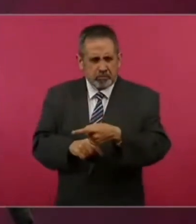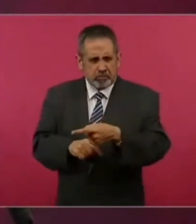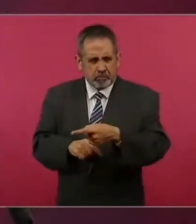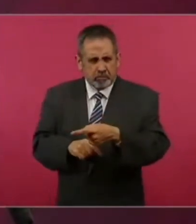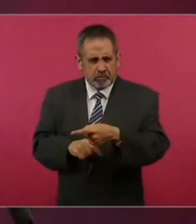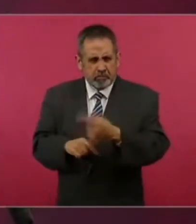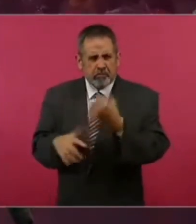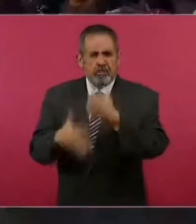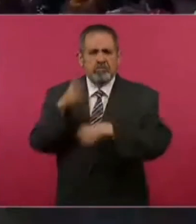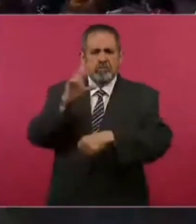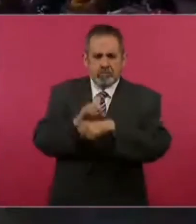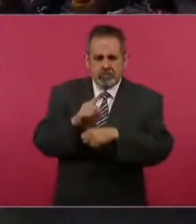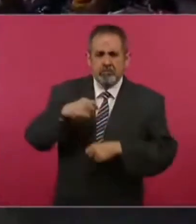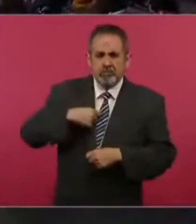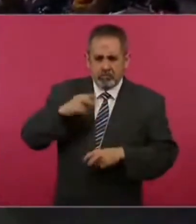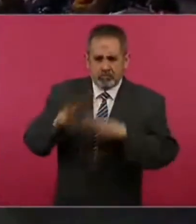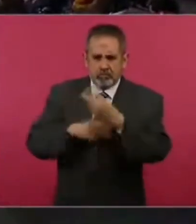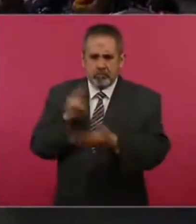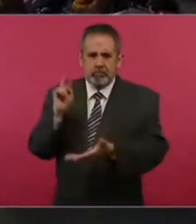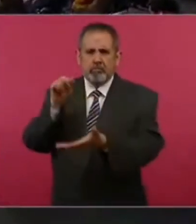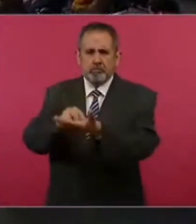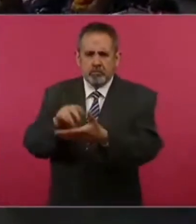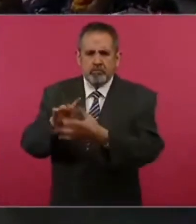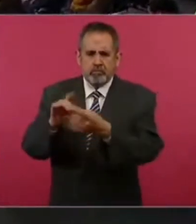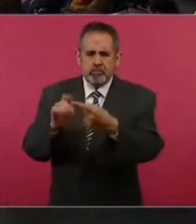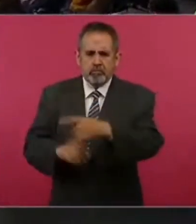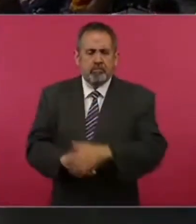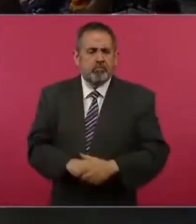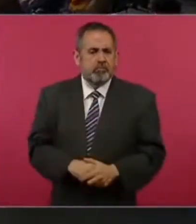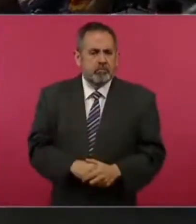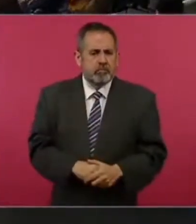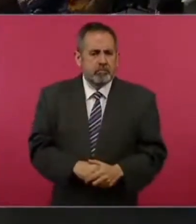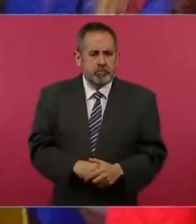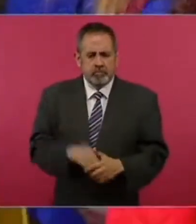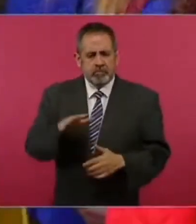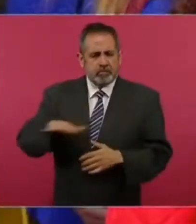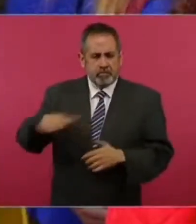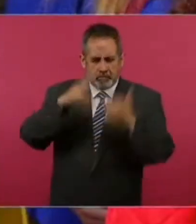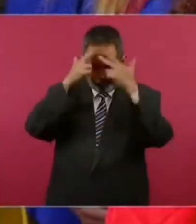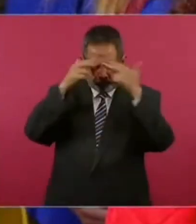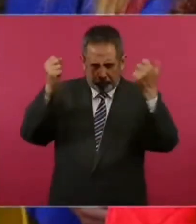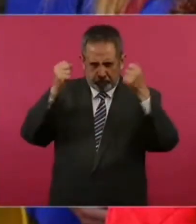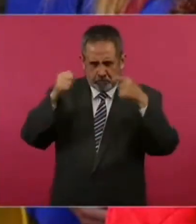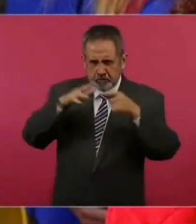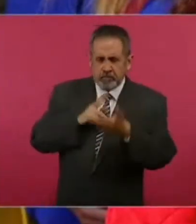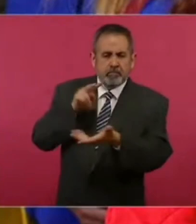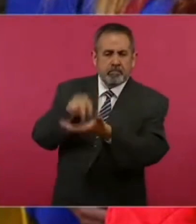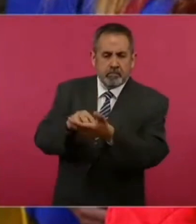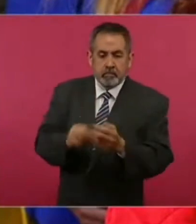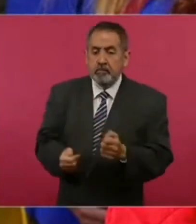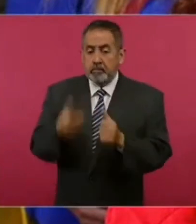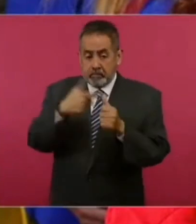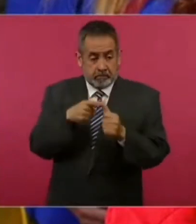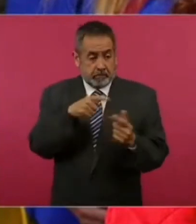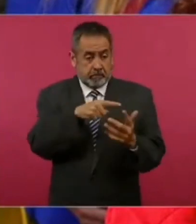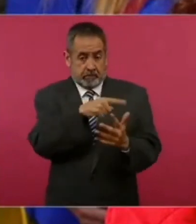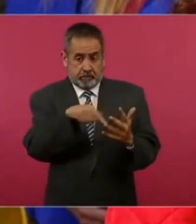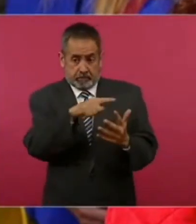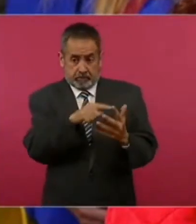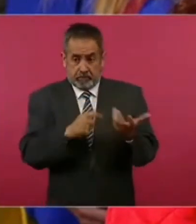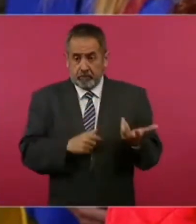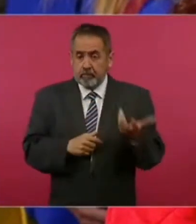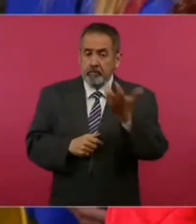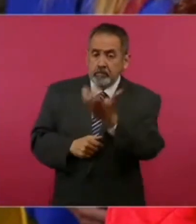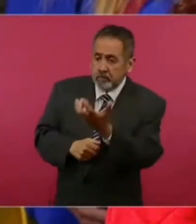a los quince días sí efectivamente después de que ellos fueron